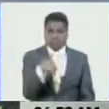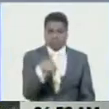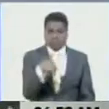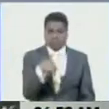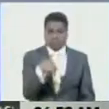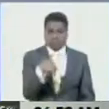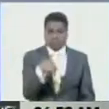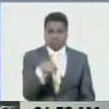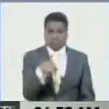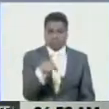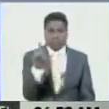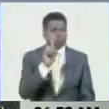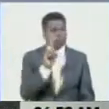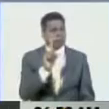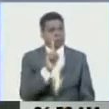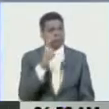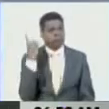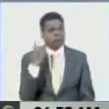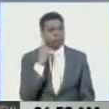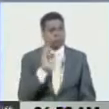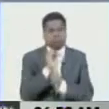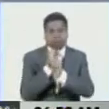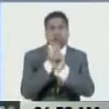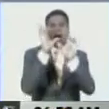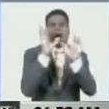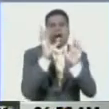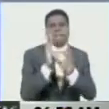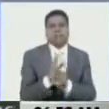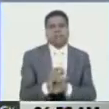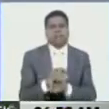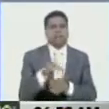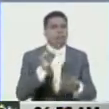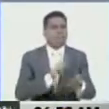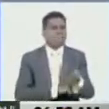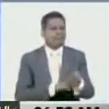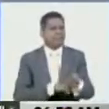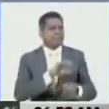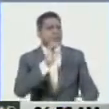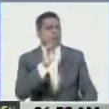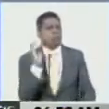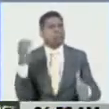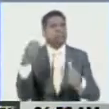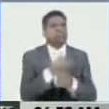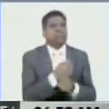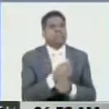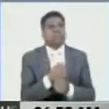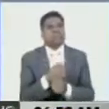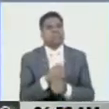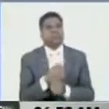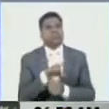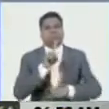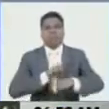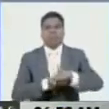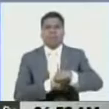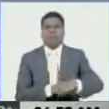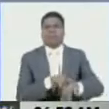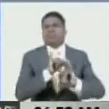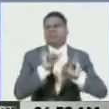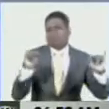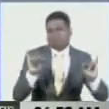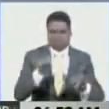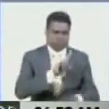tiene exclusivamente un impacto, un carácter o un alcance coyuntural y momentáneo.